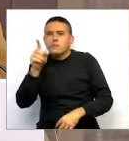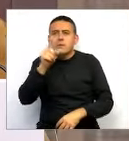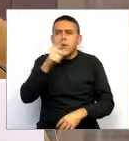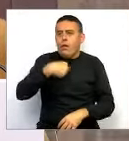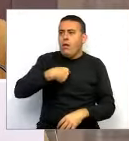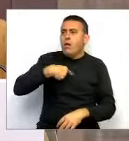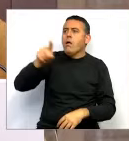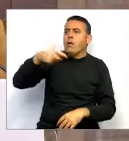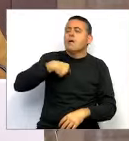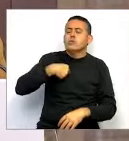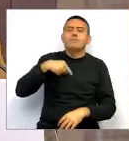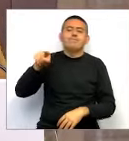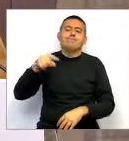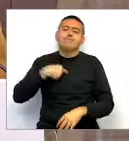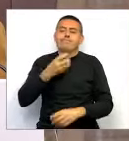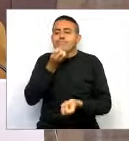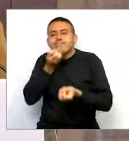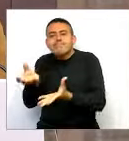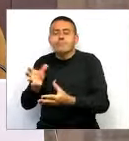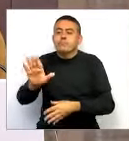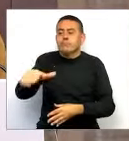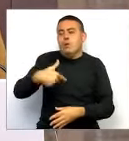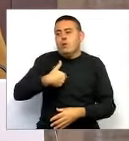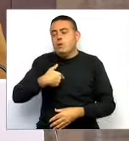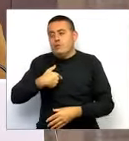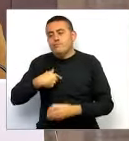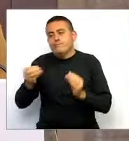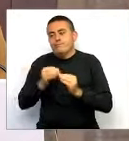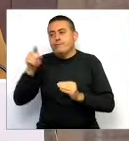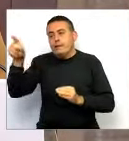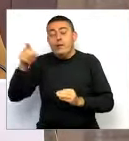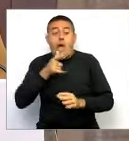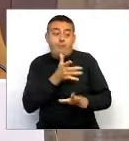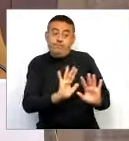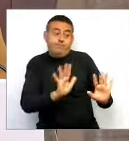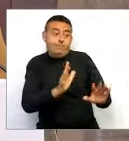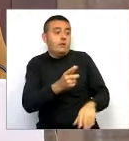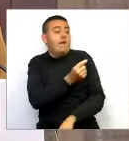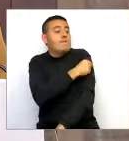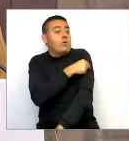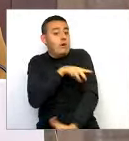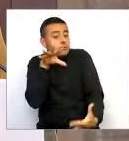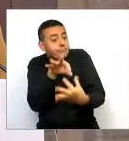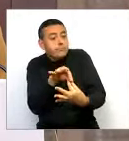comunicar por si debe de vacunarse o no con esa vacuna o se le tiene que administrar otro tipo de vacuna